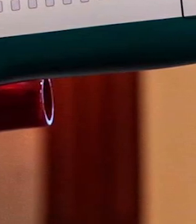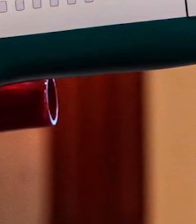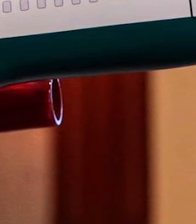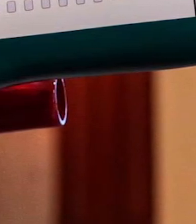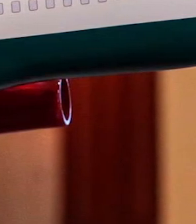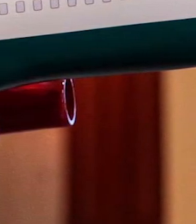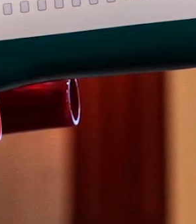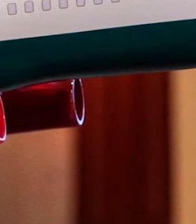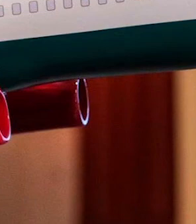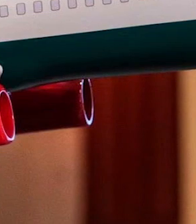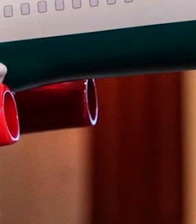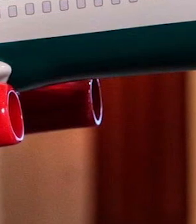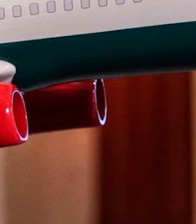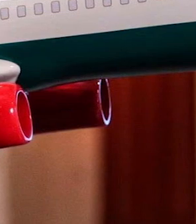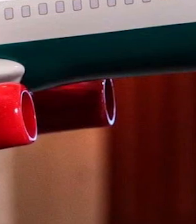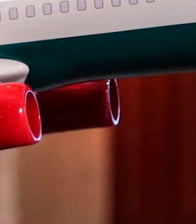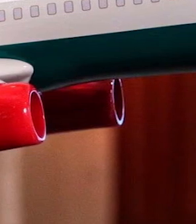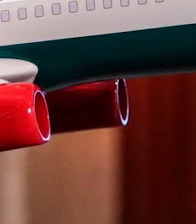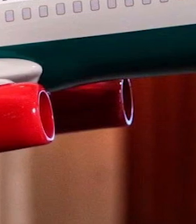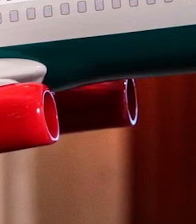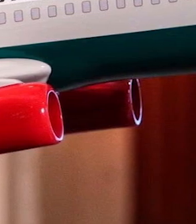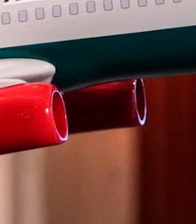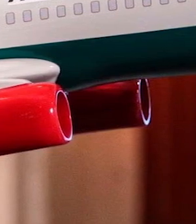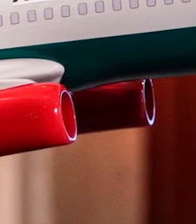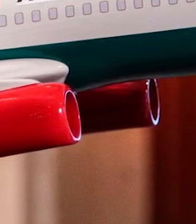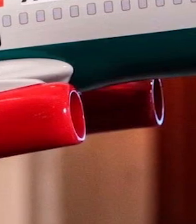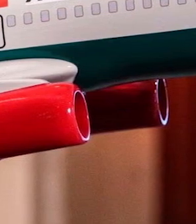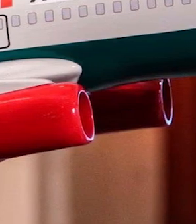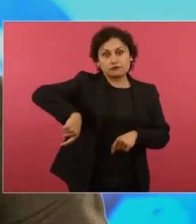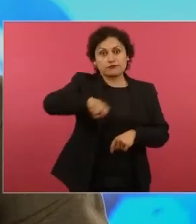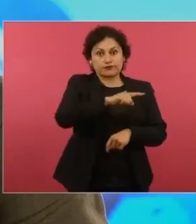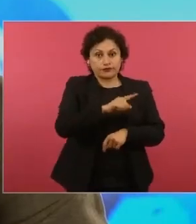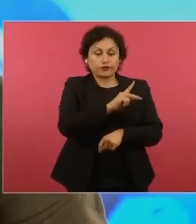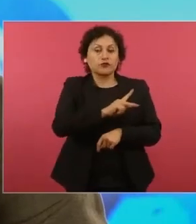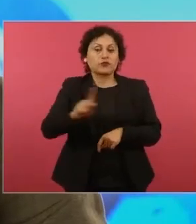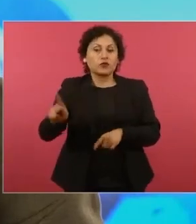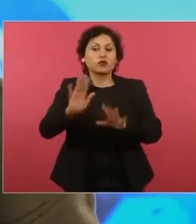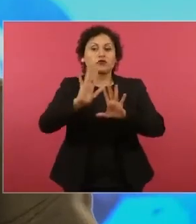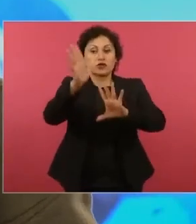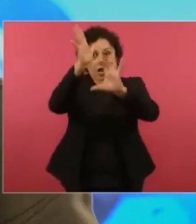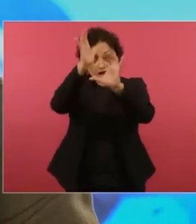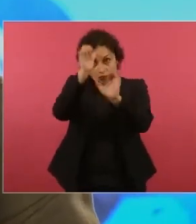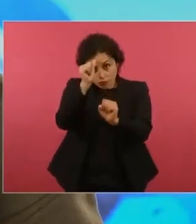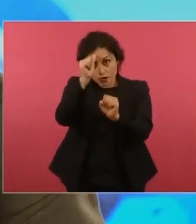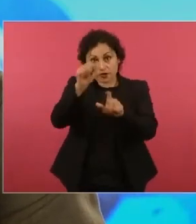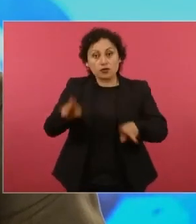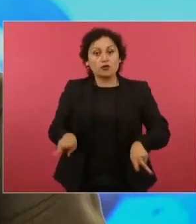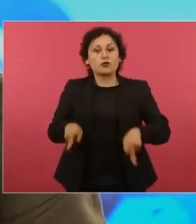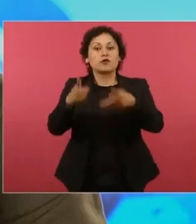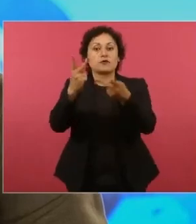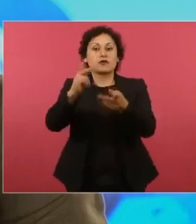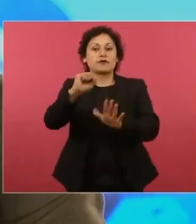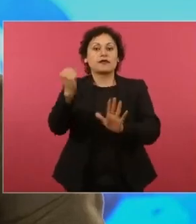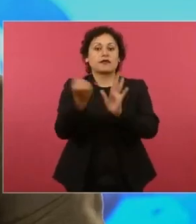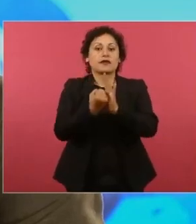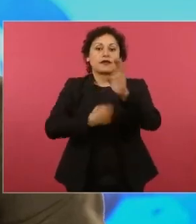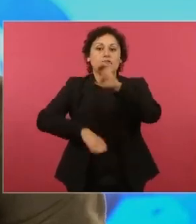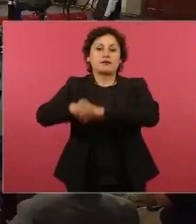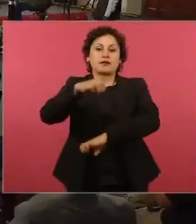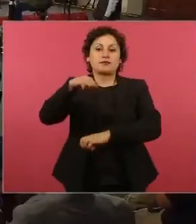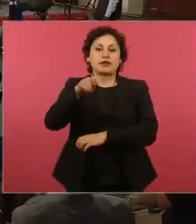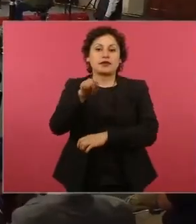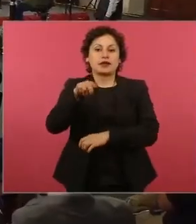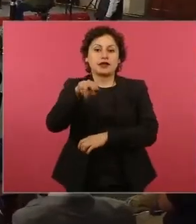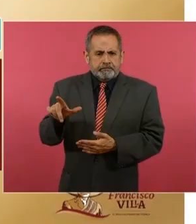ponerla a volar posiblemente en diciembre próximo Esto fue lo que anunció la secretaria de gobernación Luisa María